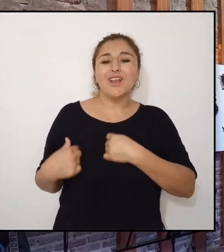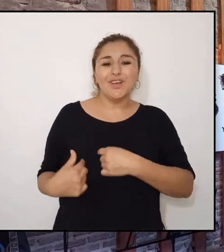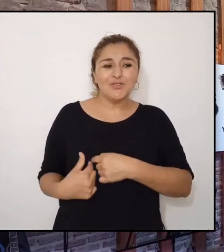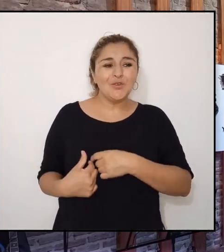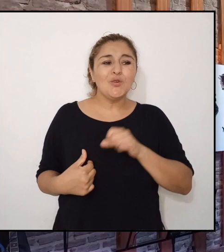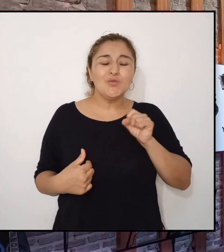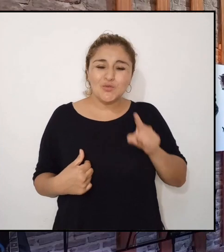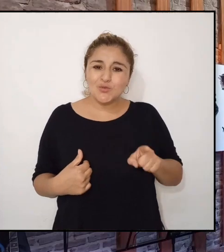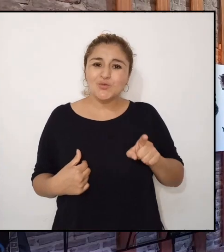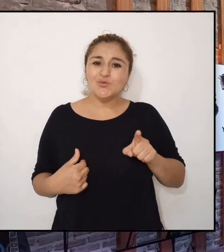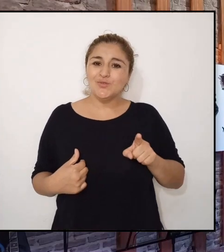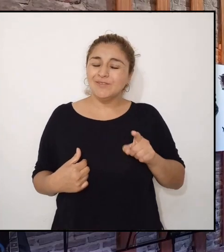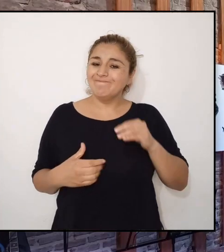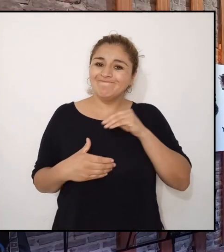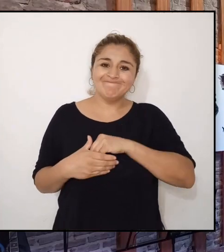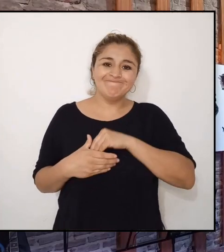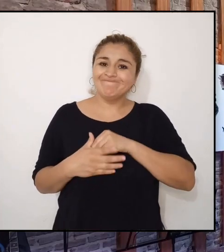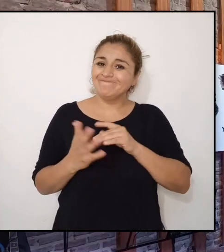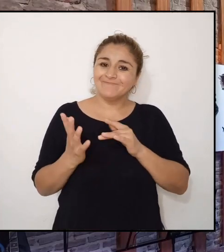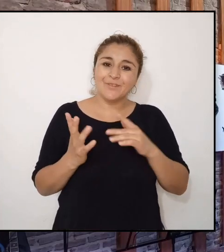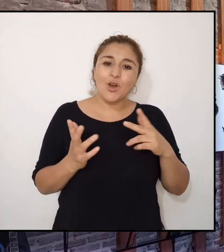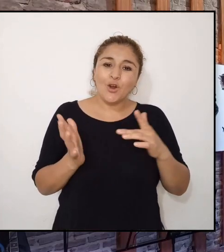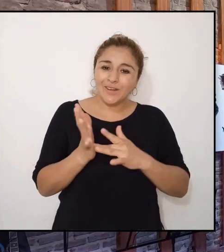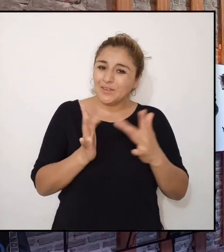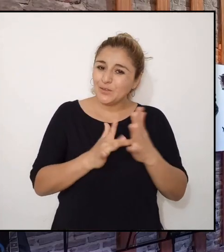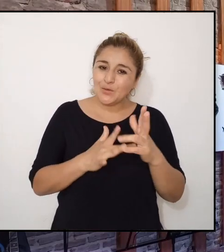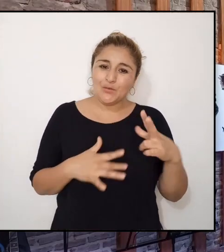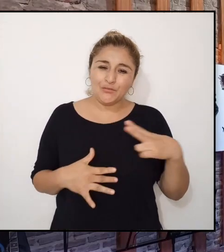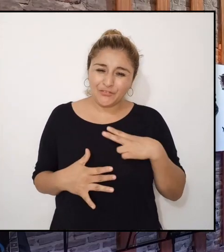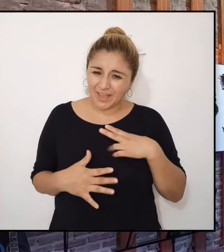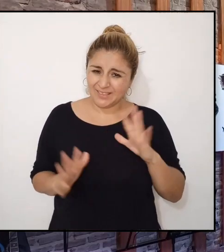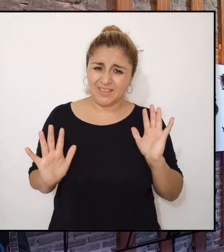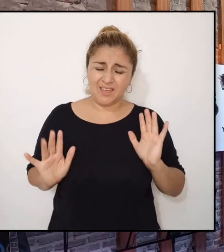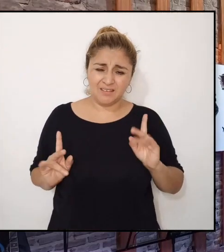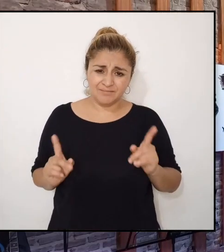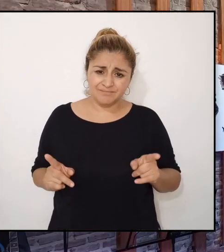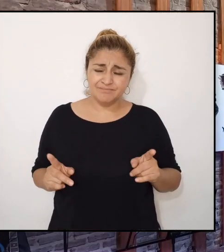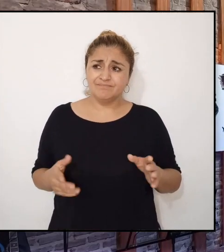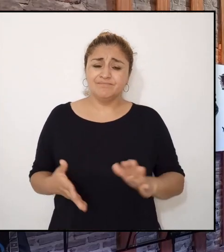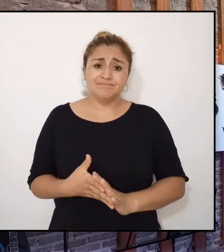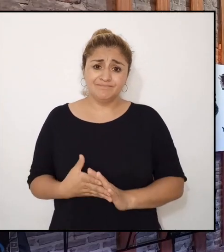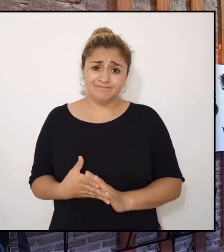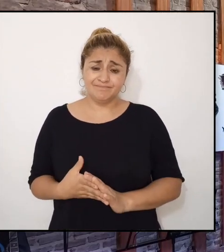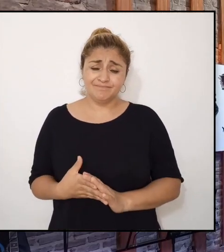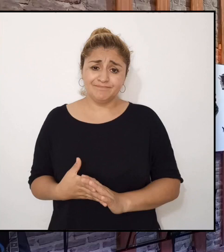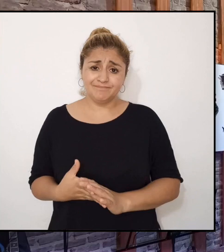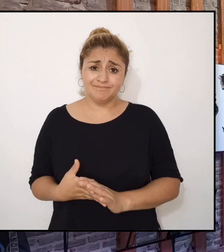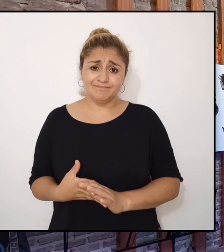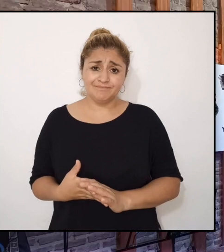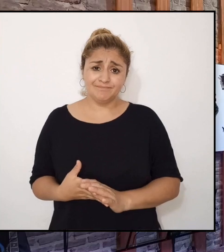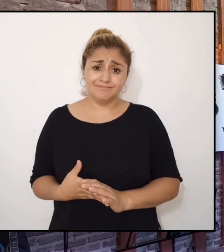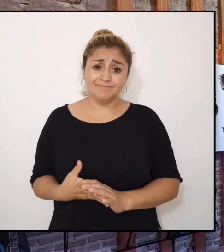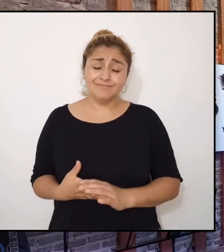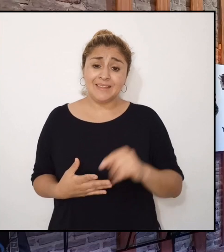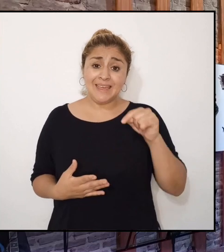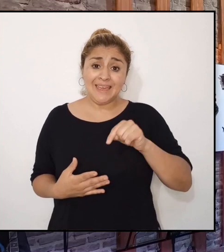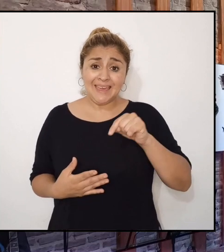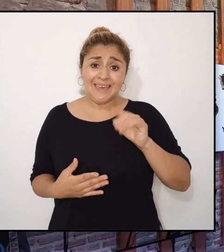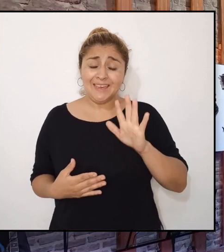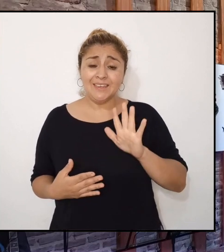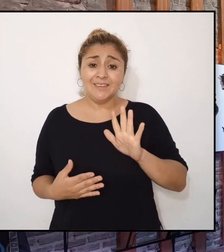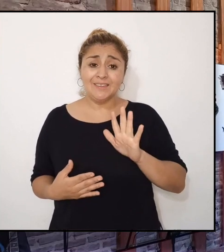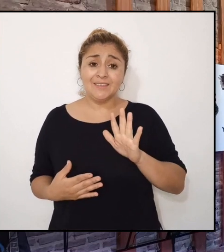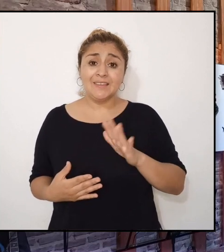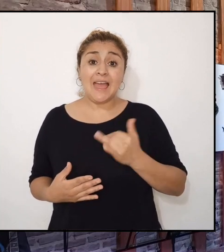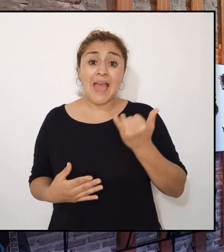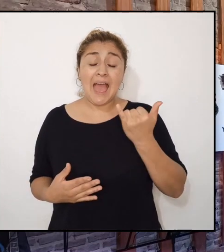no pasa por ahí. Pasa por dar tu vida al Señor. Y esto sucede cuando hay una